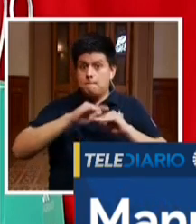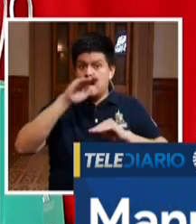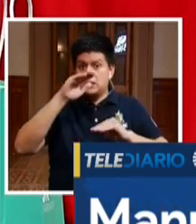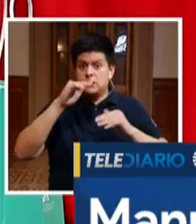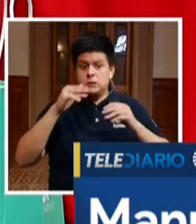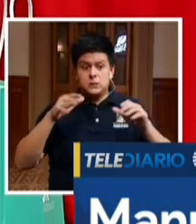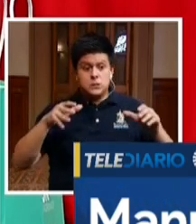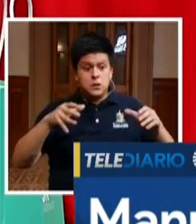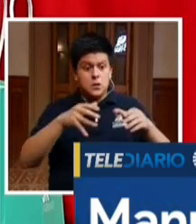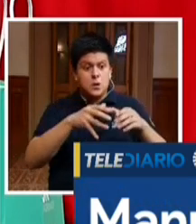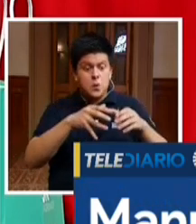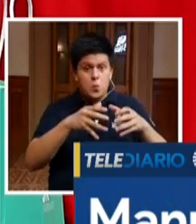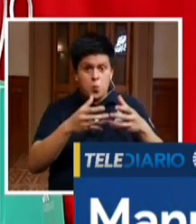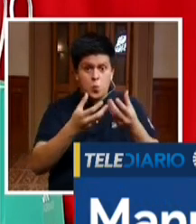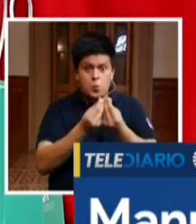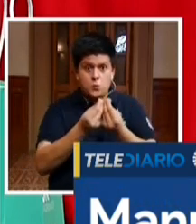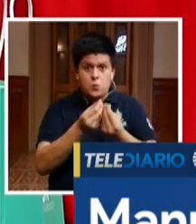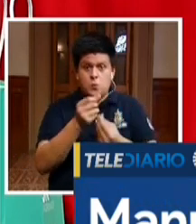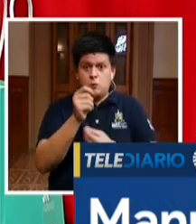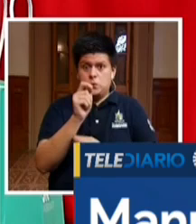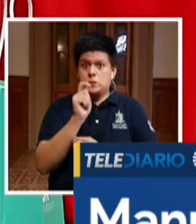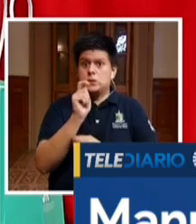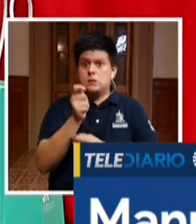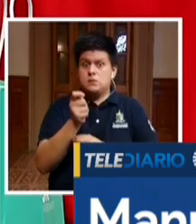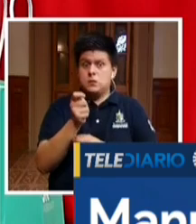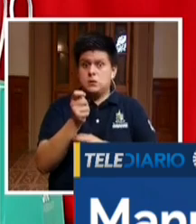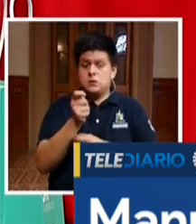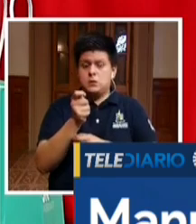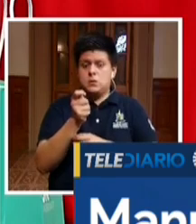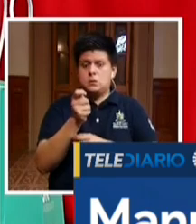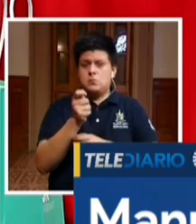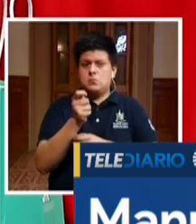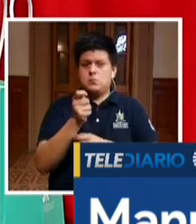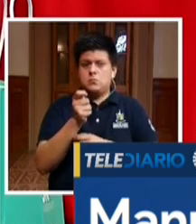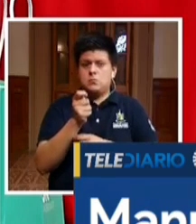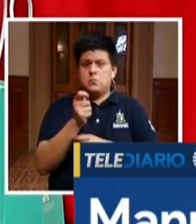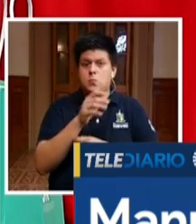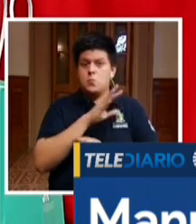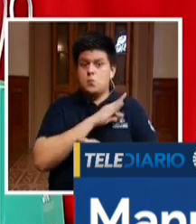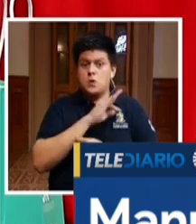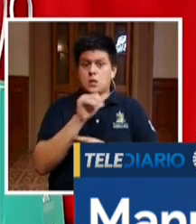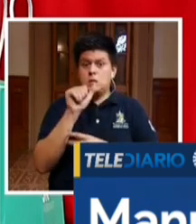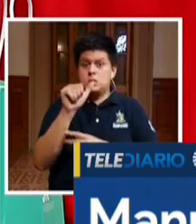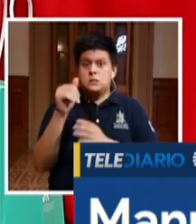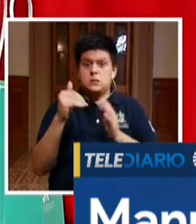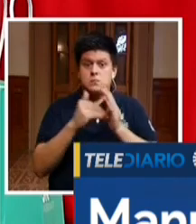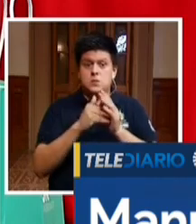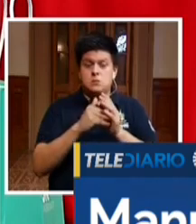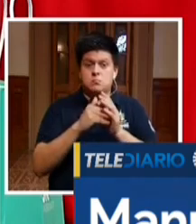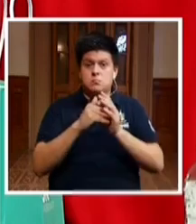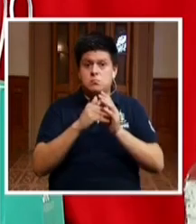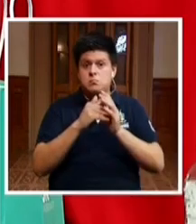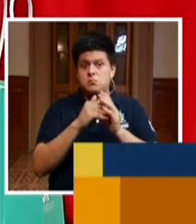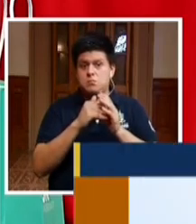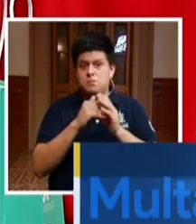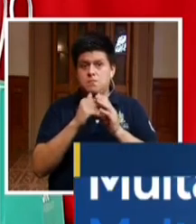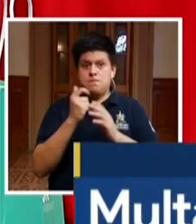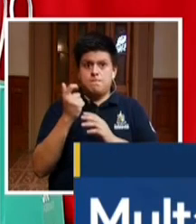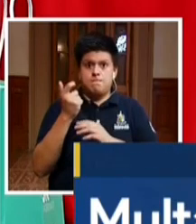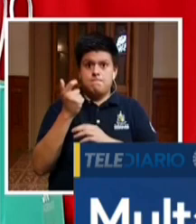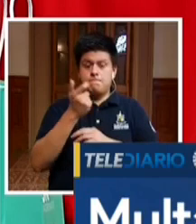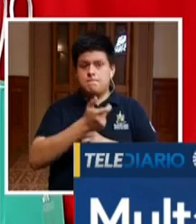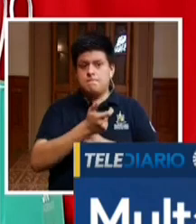que esto equivale prácticamente hasta por 16,000 veces